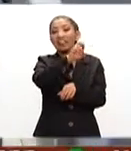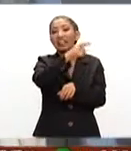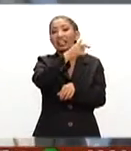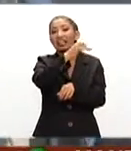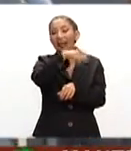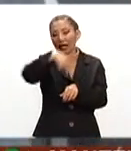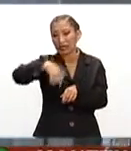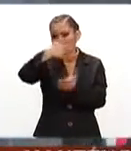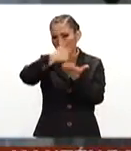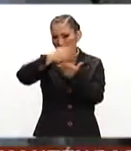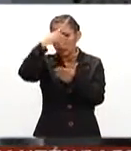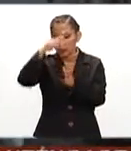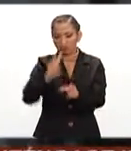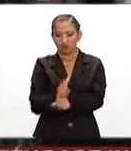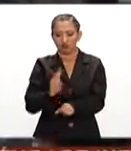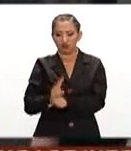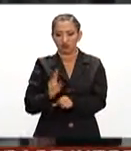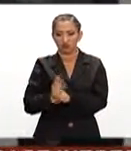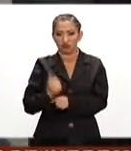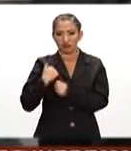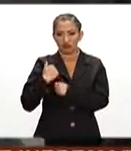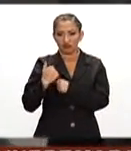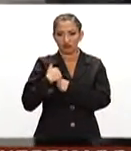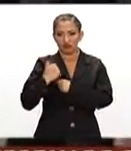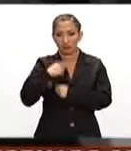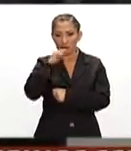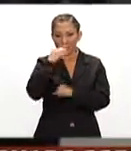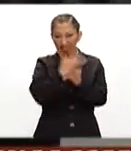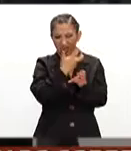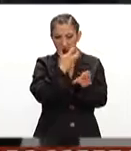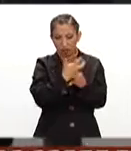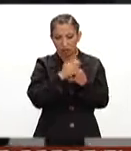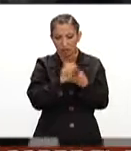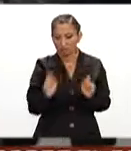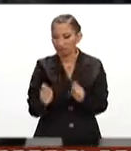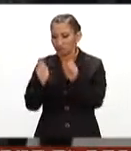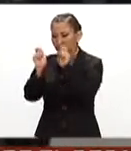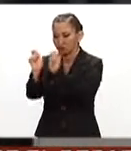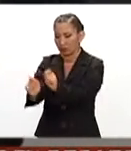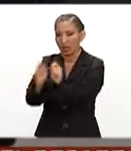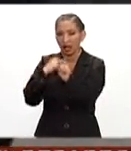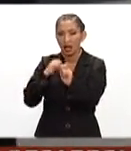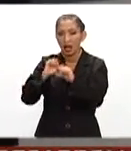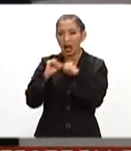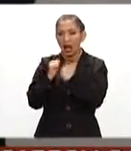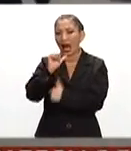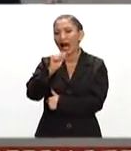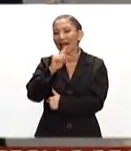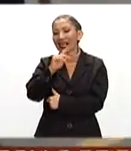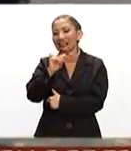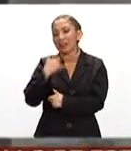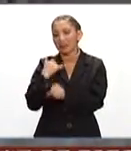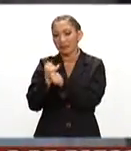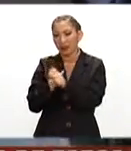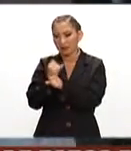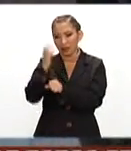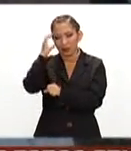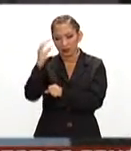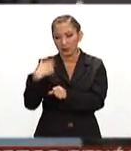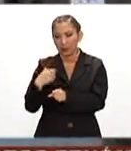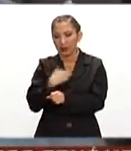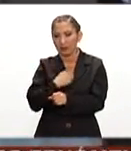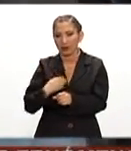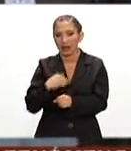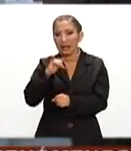la Ciudad de México, custodiado por alguaciles del país vecino, quienes lo entregaron a elementos de la Agencia de Investigación Criminal,